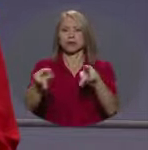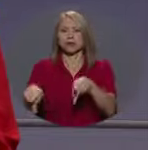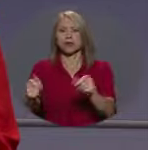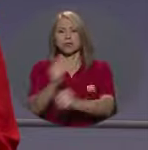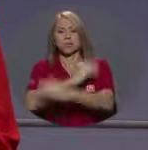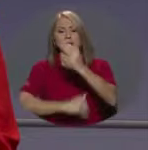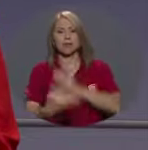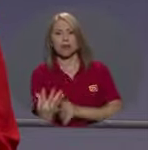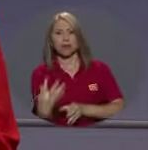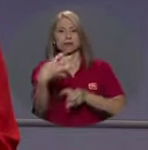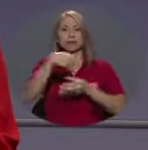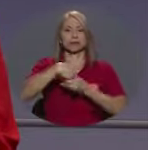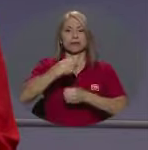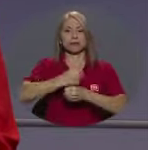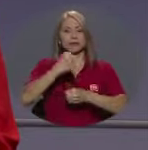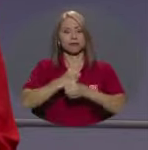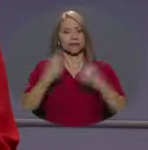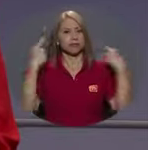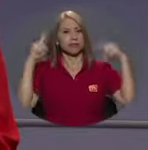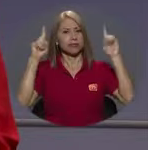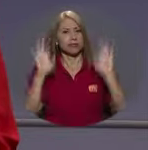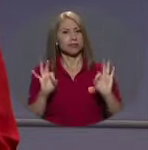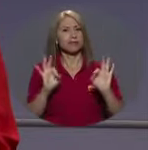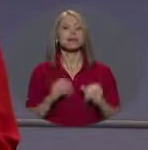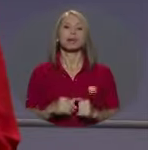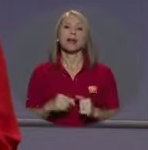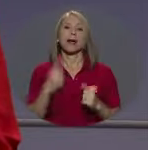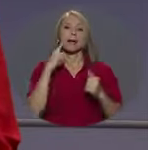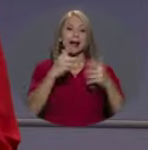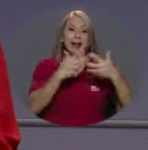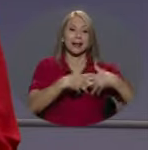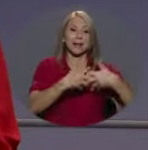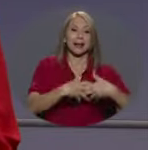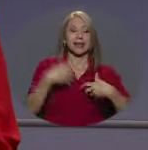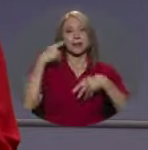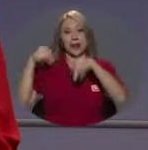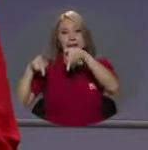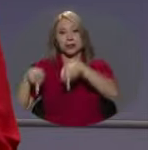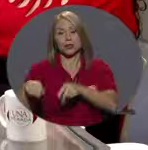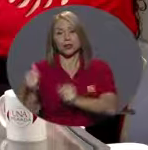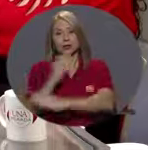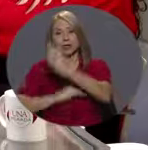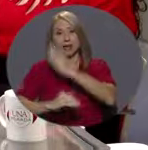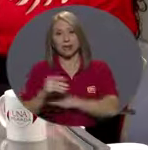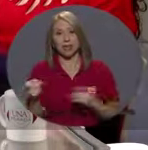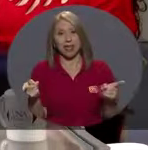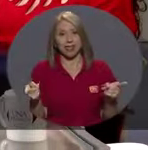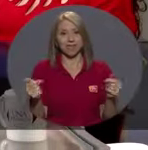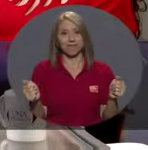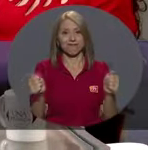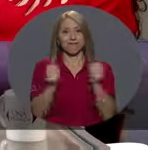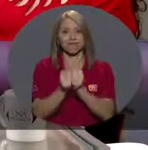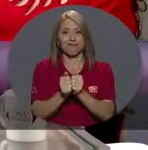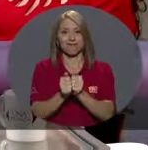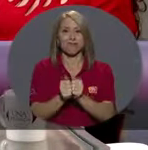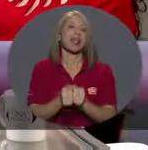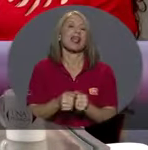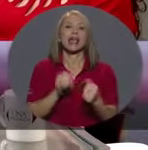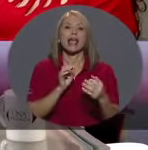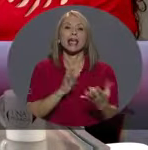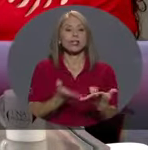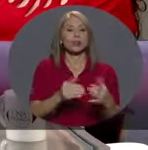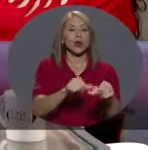inclusión laboral exitosa, tanto para la empresa como para la persona con discapacidad. Entonces,